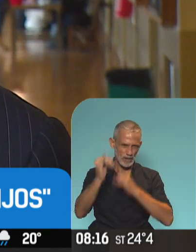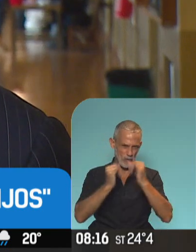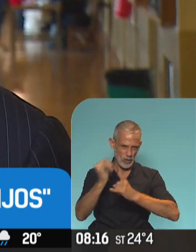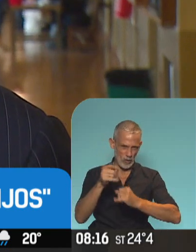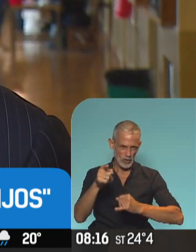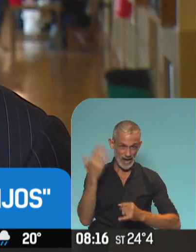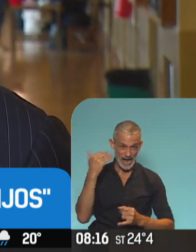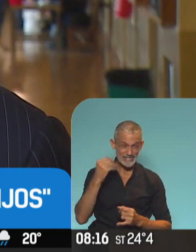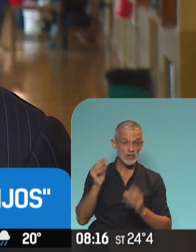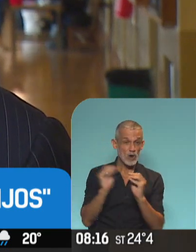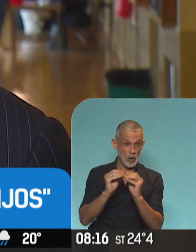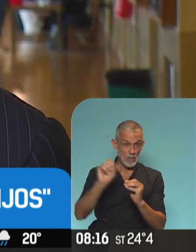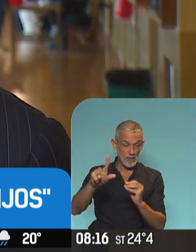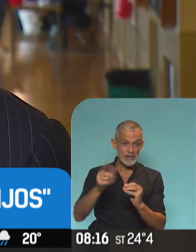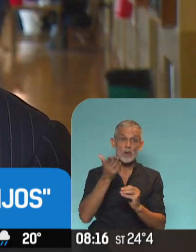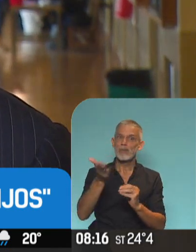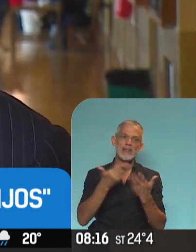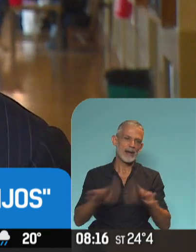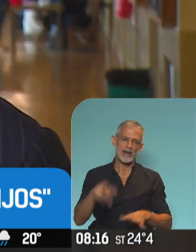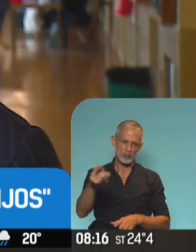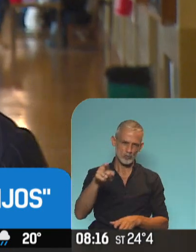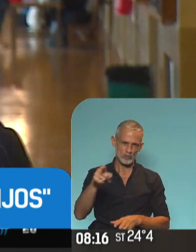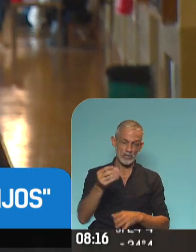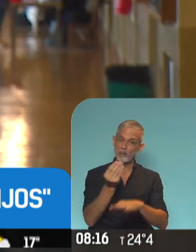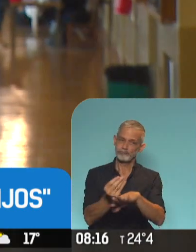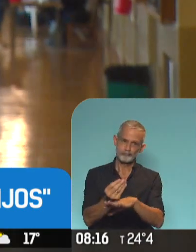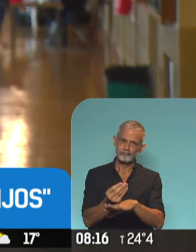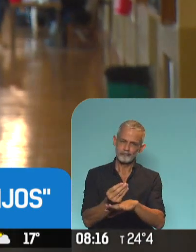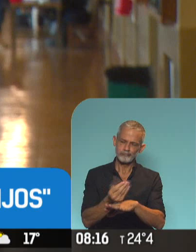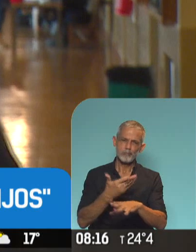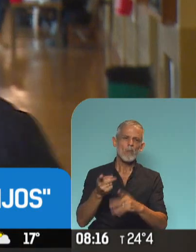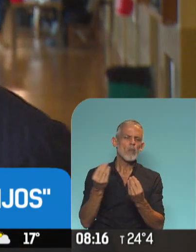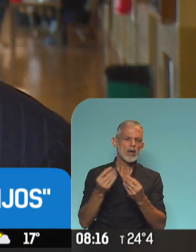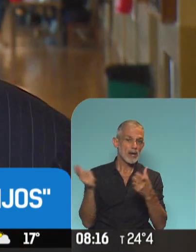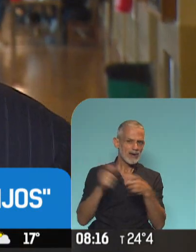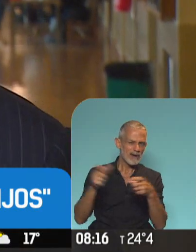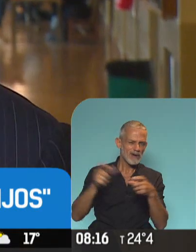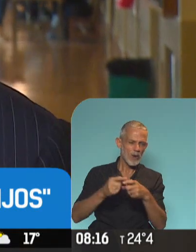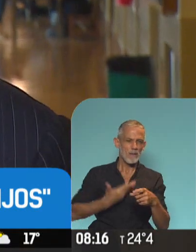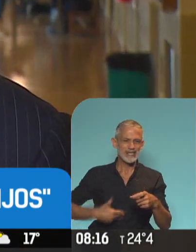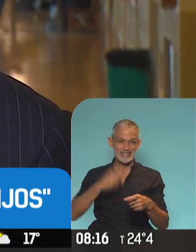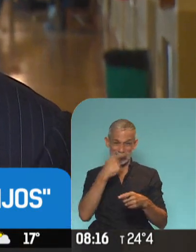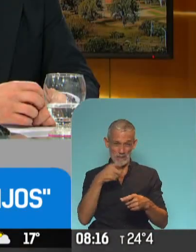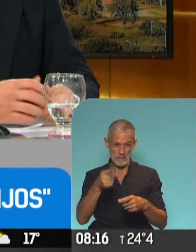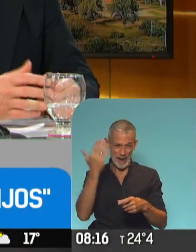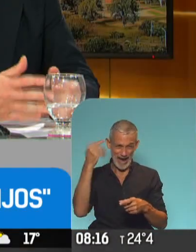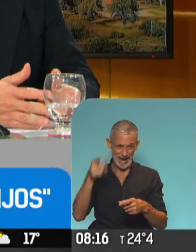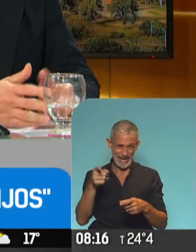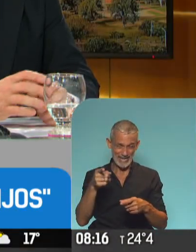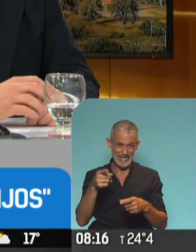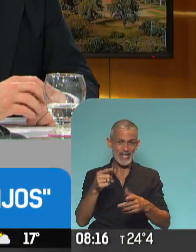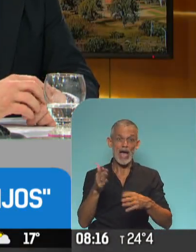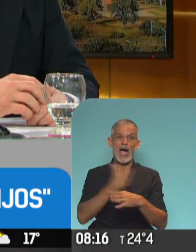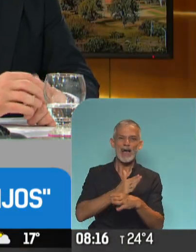ayer uno de sus colegas le pidió la renuncia a ese cargo por sus reuniones con el presidente Mauricio Macri en